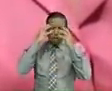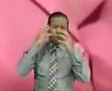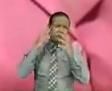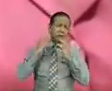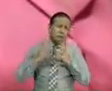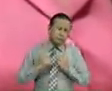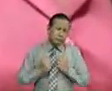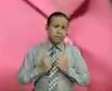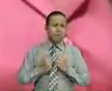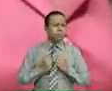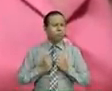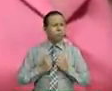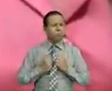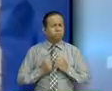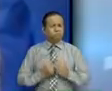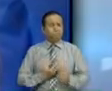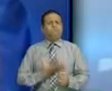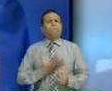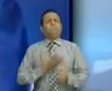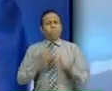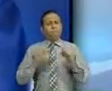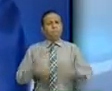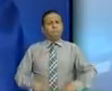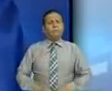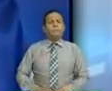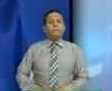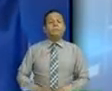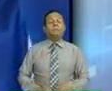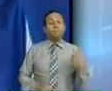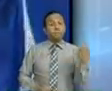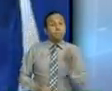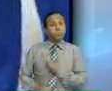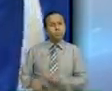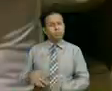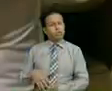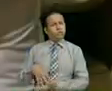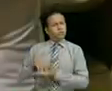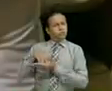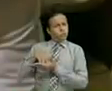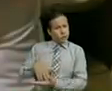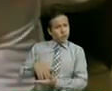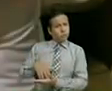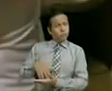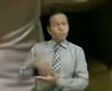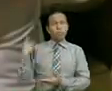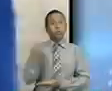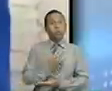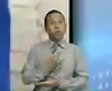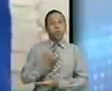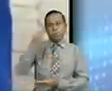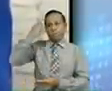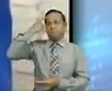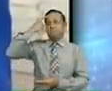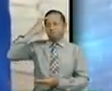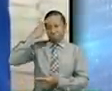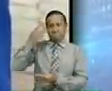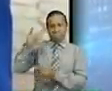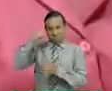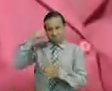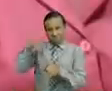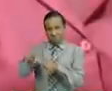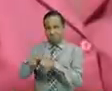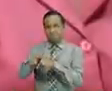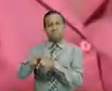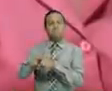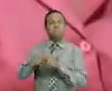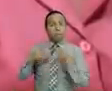nuestras vidas, de nuestro corazón. Nos mantuvimos firmes y al crear ese programa, el mejor regalo que pudimos tener por